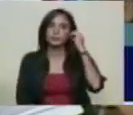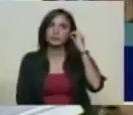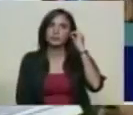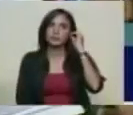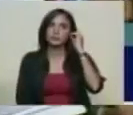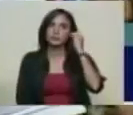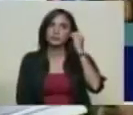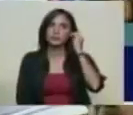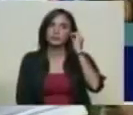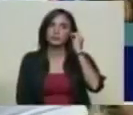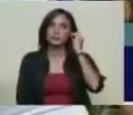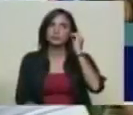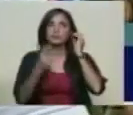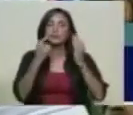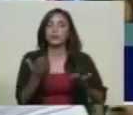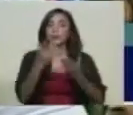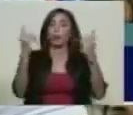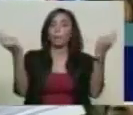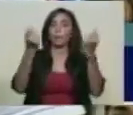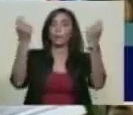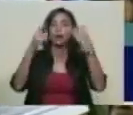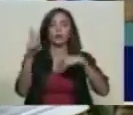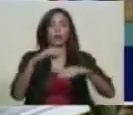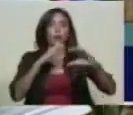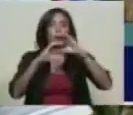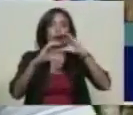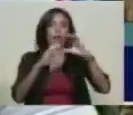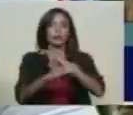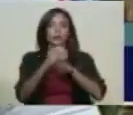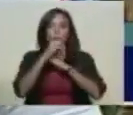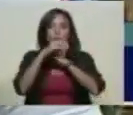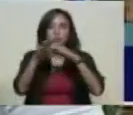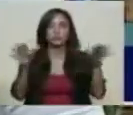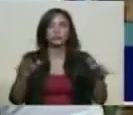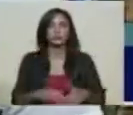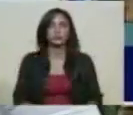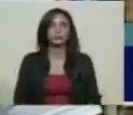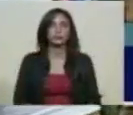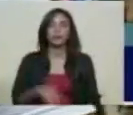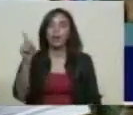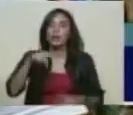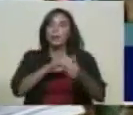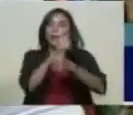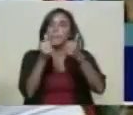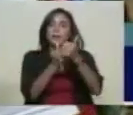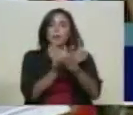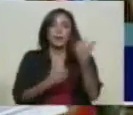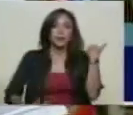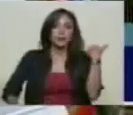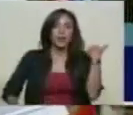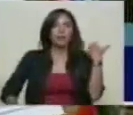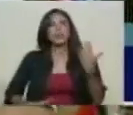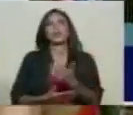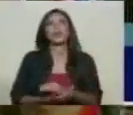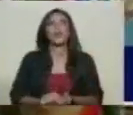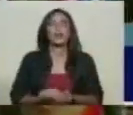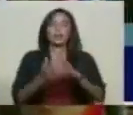comisionado de Agitación, Propaganda y Comunicación. Y vicepresidente de Apure Guárico. ¿Dónde está